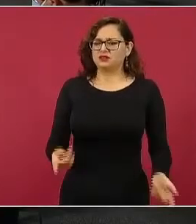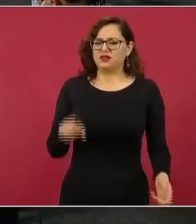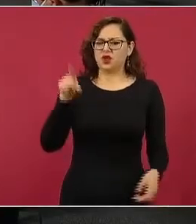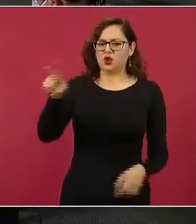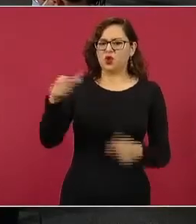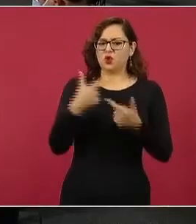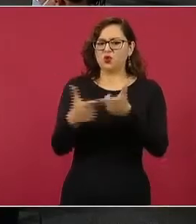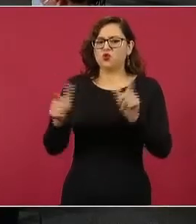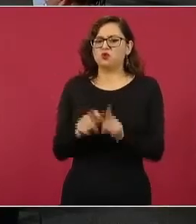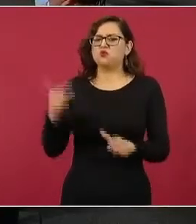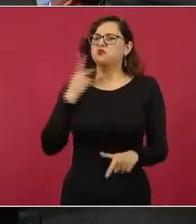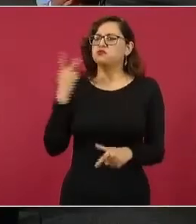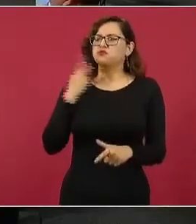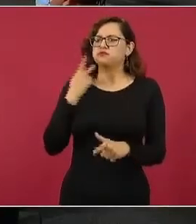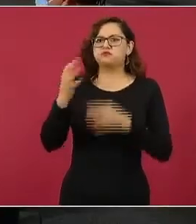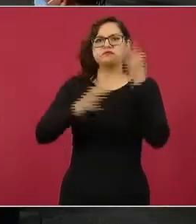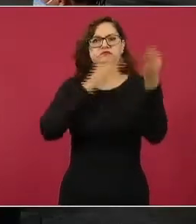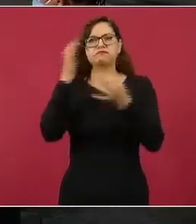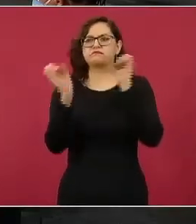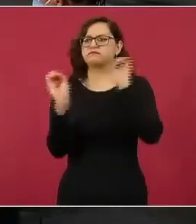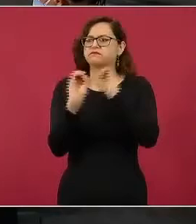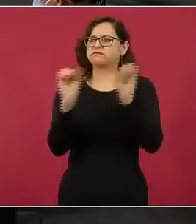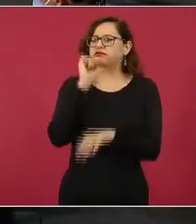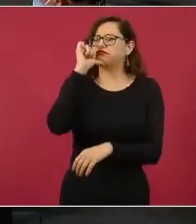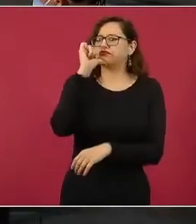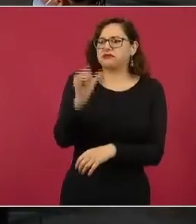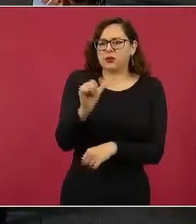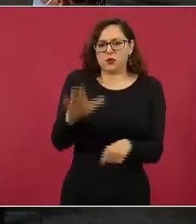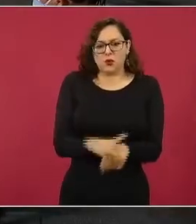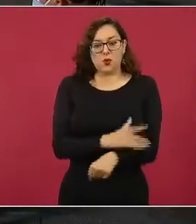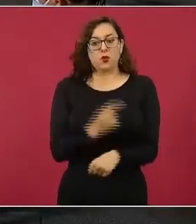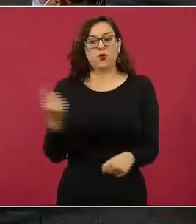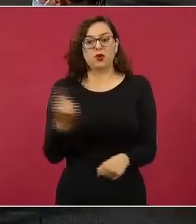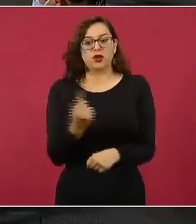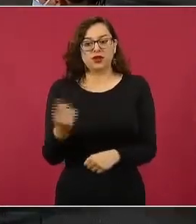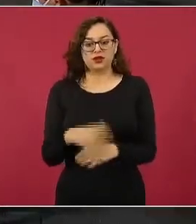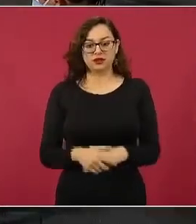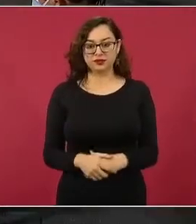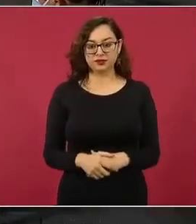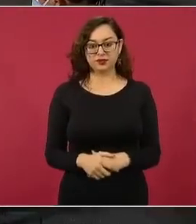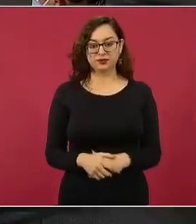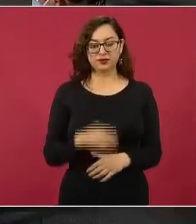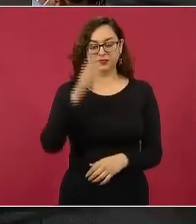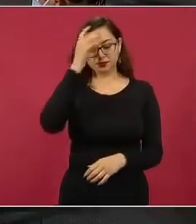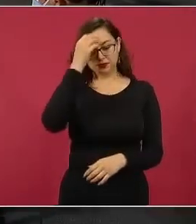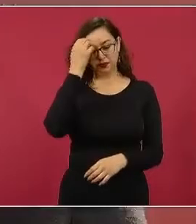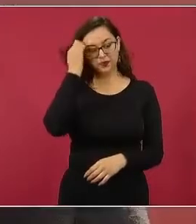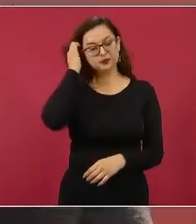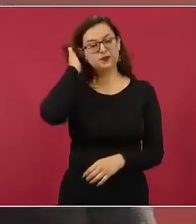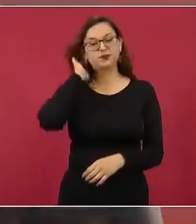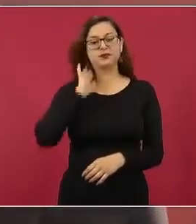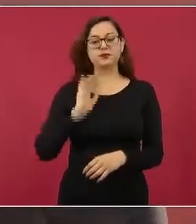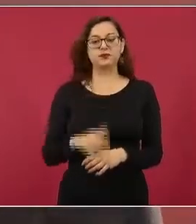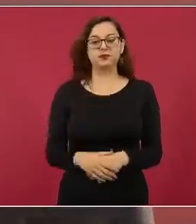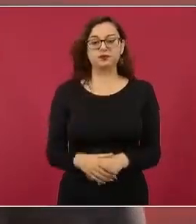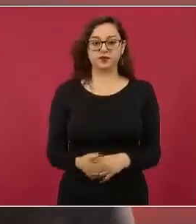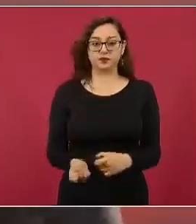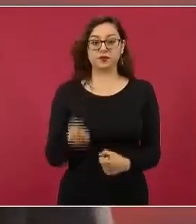y los partidos de oposición no están hablando, no se están definiendo.